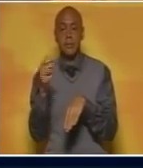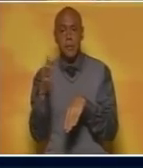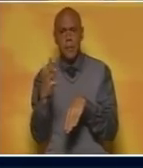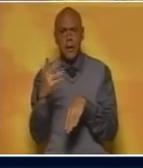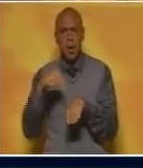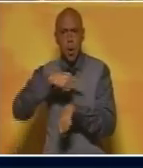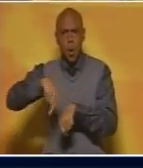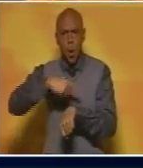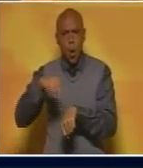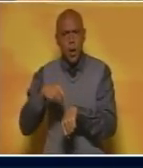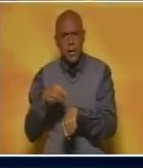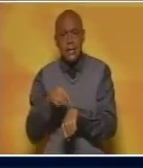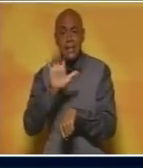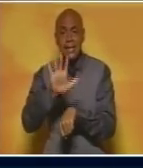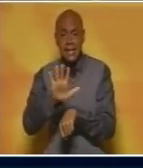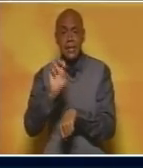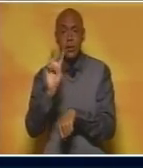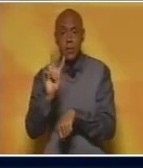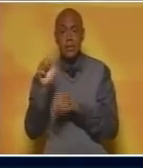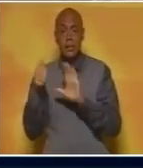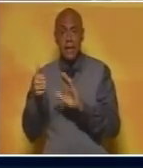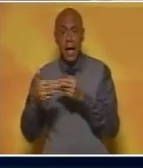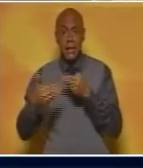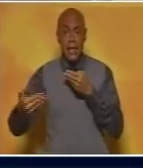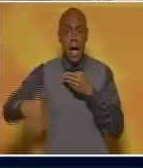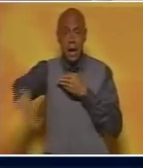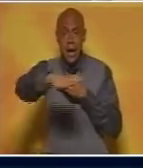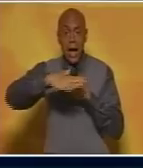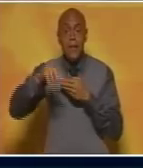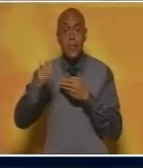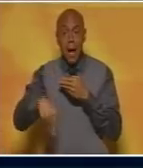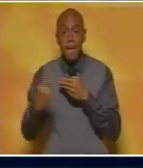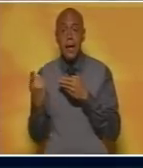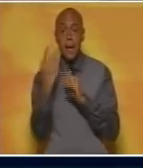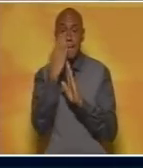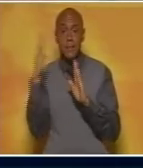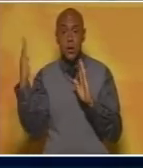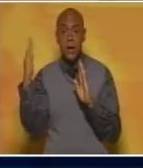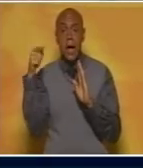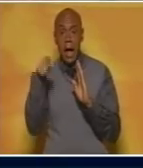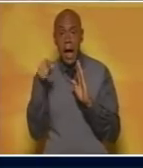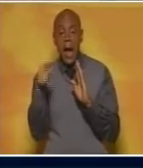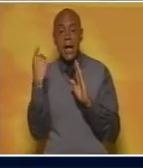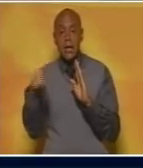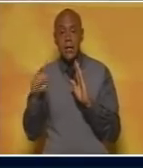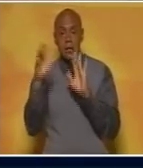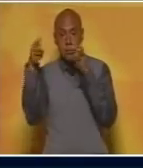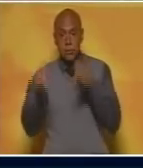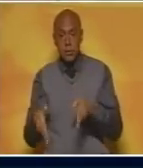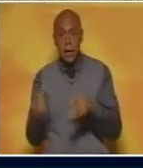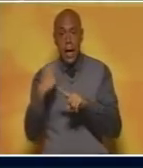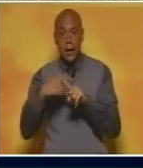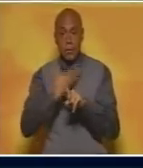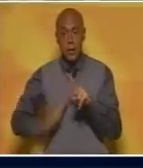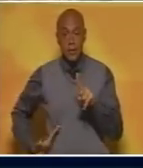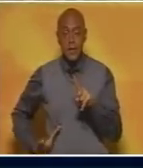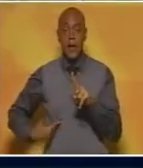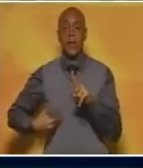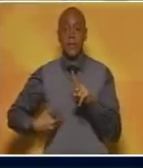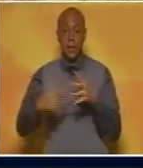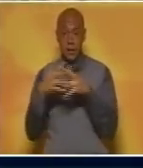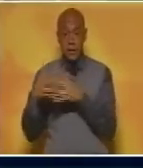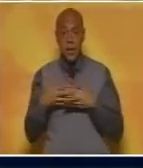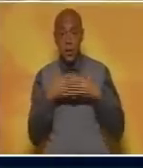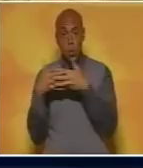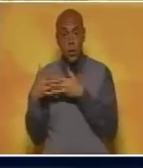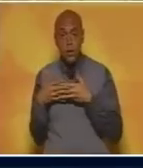pocas horas quemó más de 526 hectáreas y amenaza la biblioteca donde descansan los restos del expresidente Ronald Reagan.